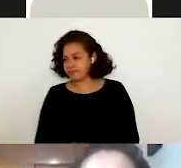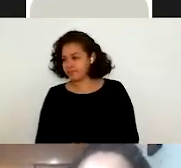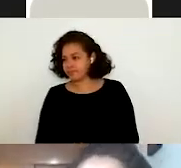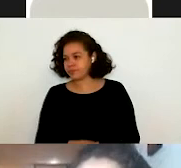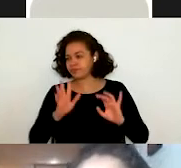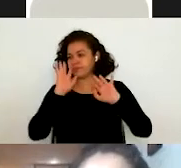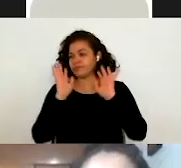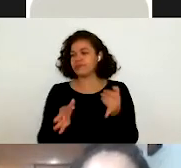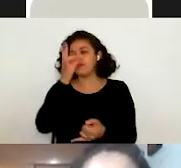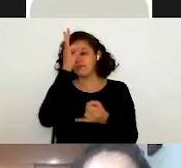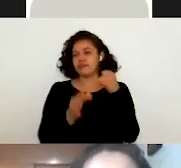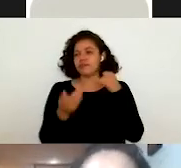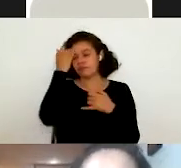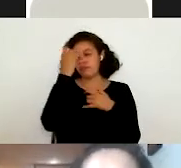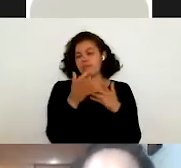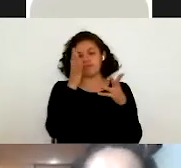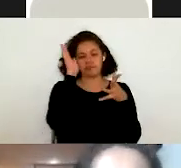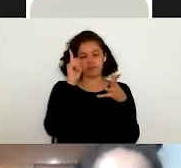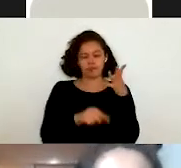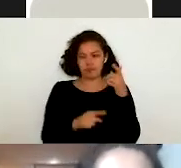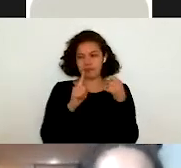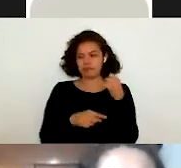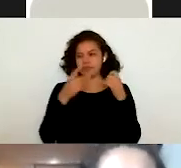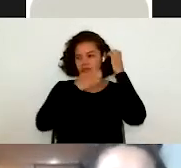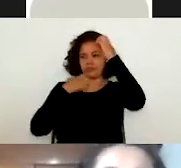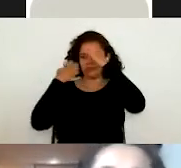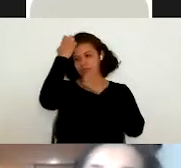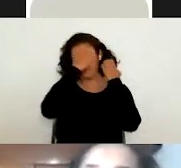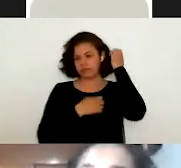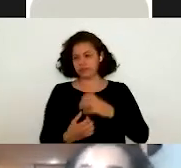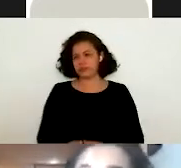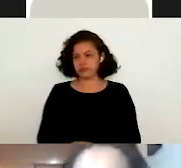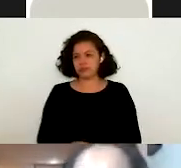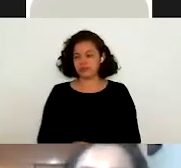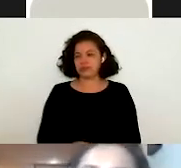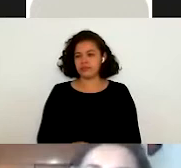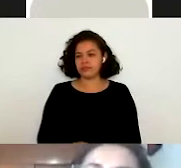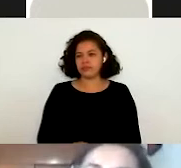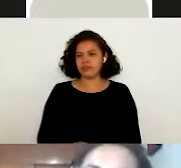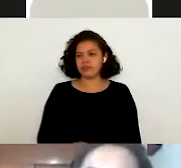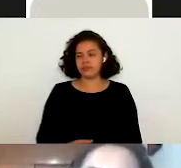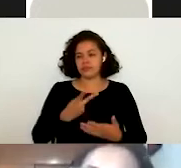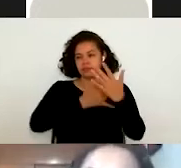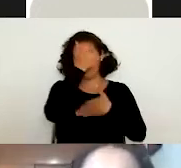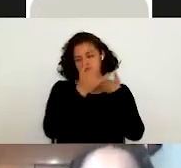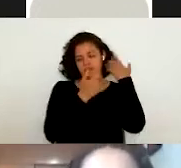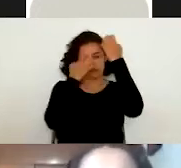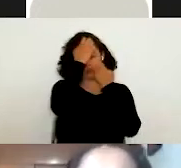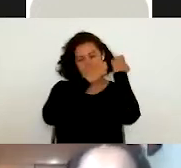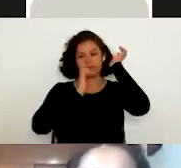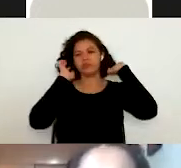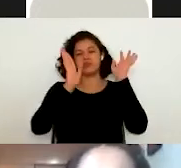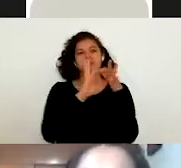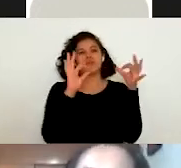la última etapa, que es la evaluación. La evaluación de los proyectos es donde ya vamos a explicar si